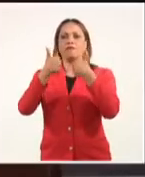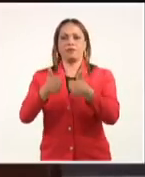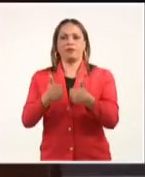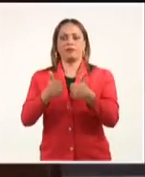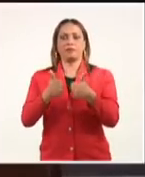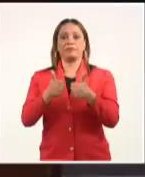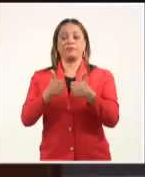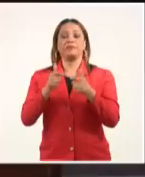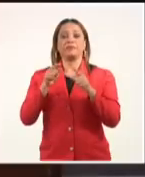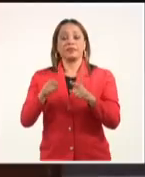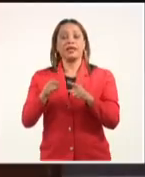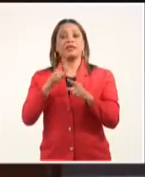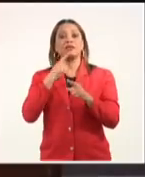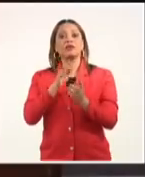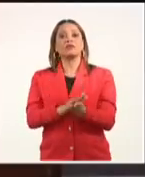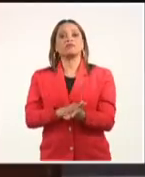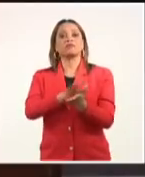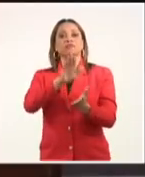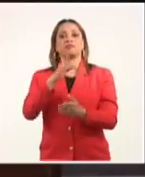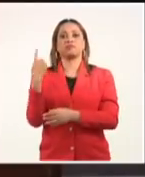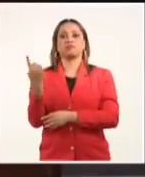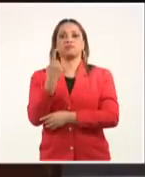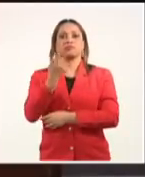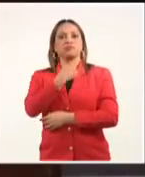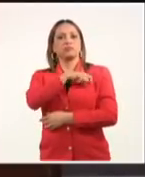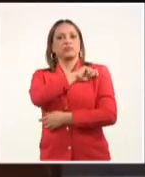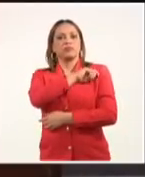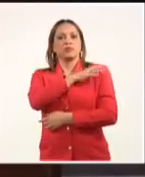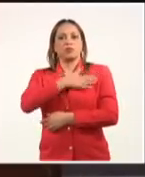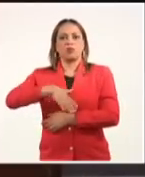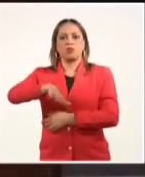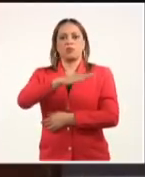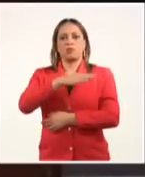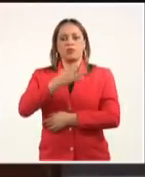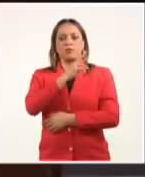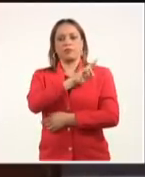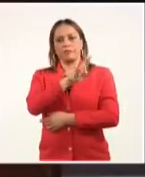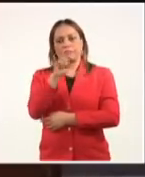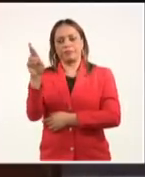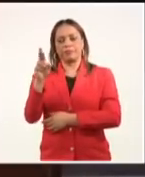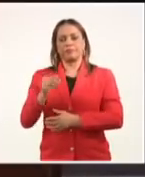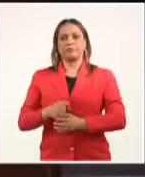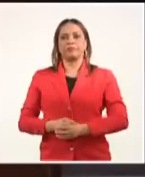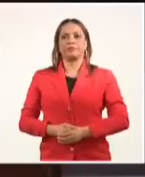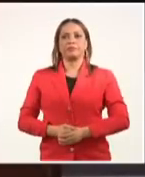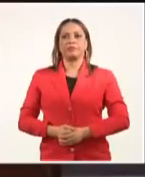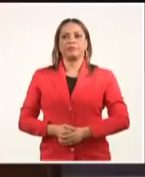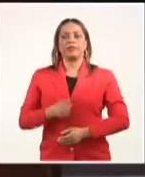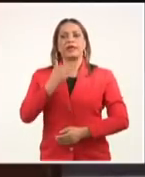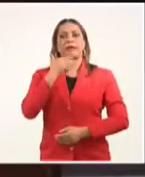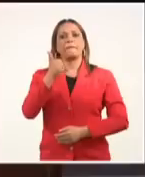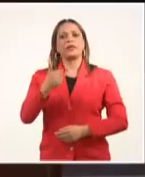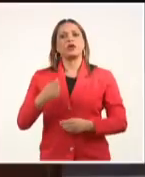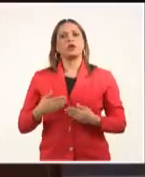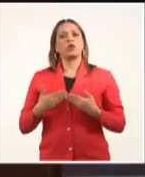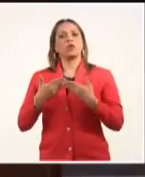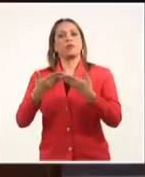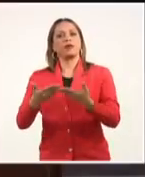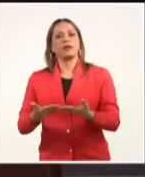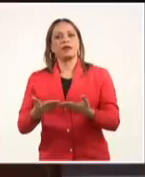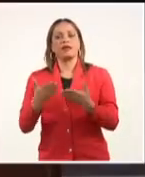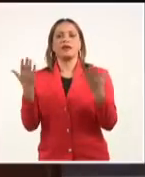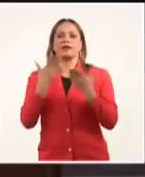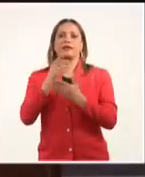Es nuestro compromiso con la gloriosa historia de la patria y el mejor homenaje a los